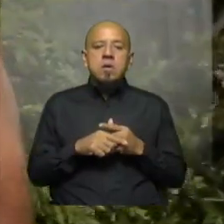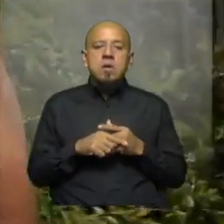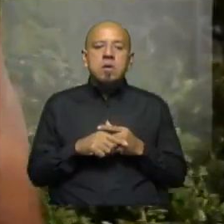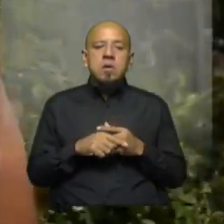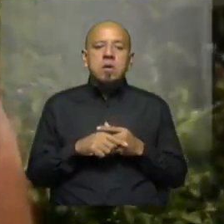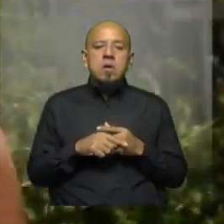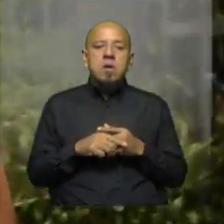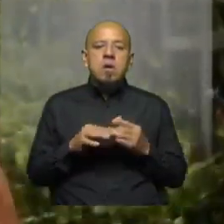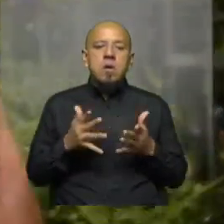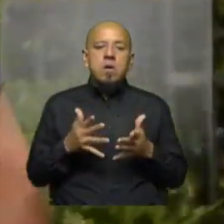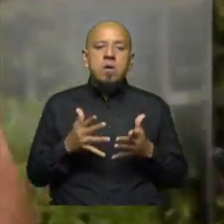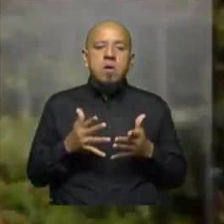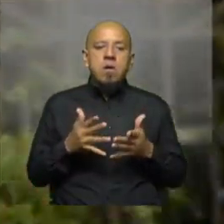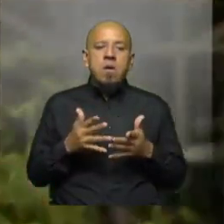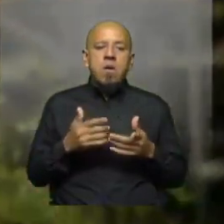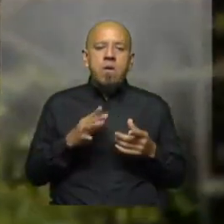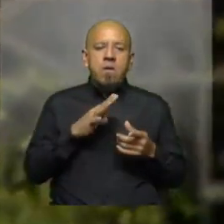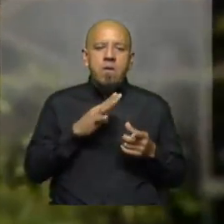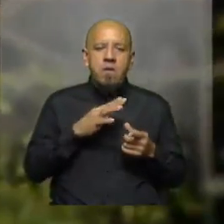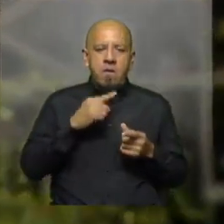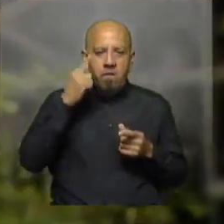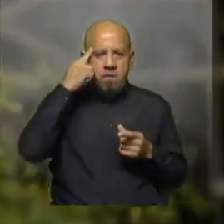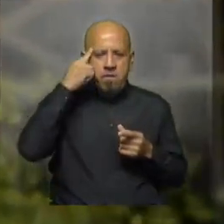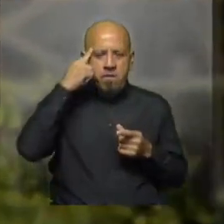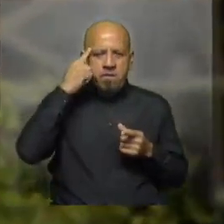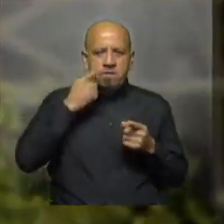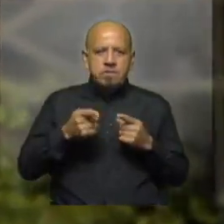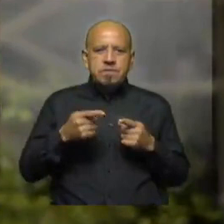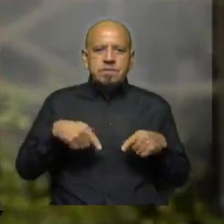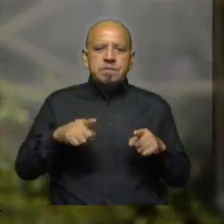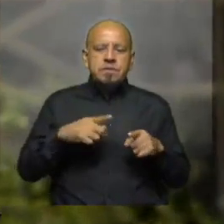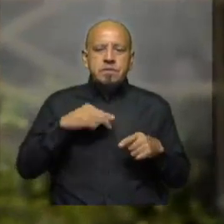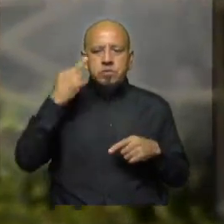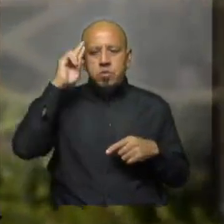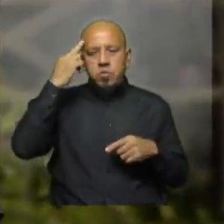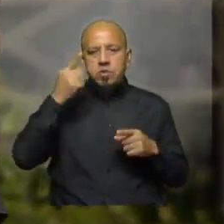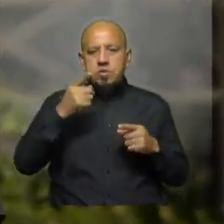ubicarnos en tiempo y espacio tenemos que pensar en lo que era el Uruguay de